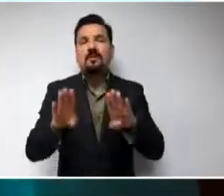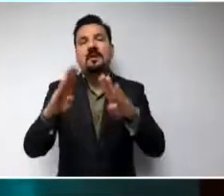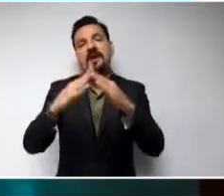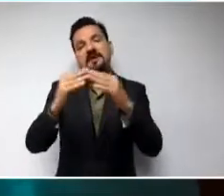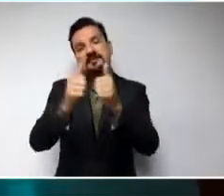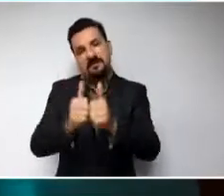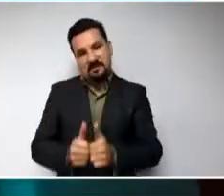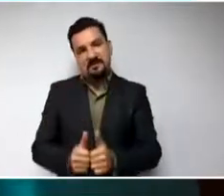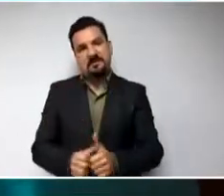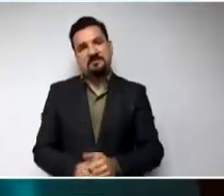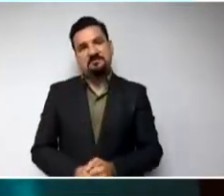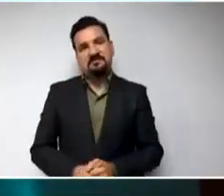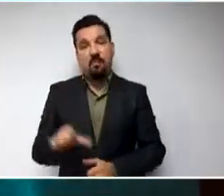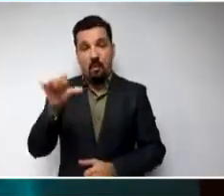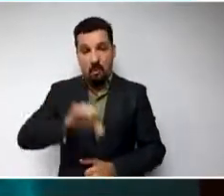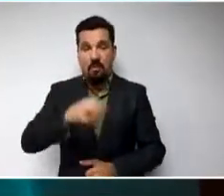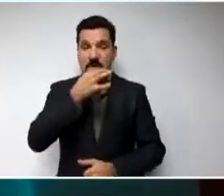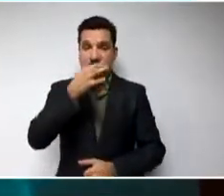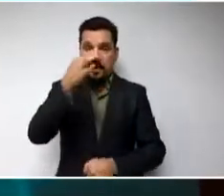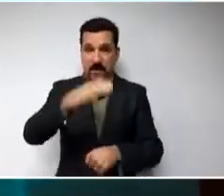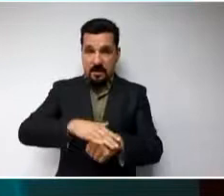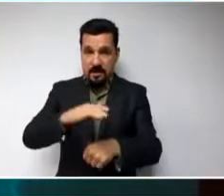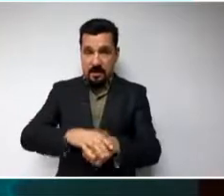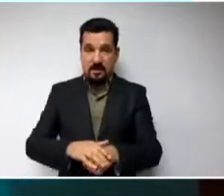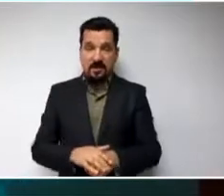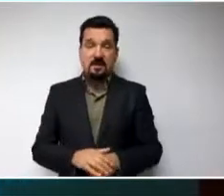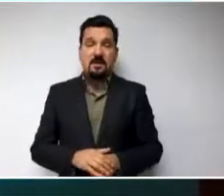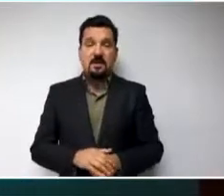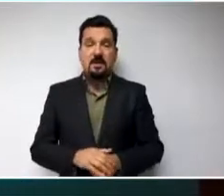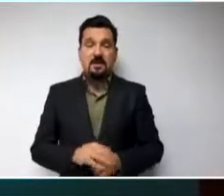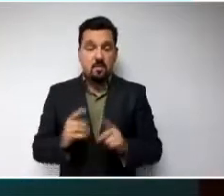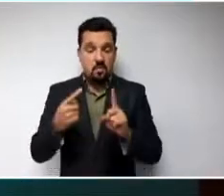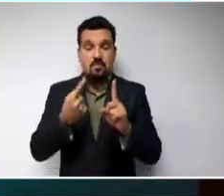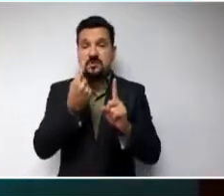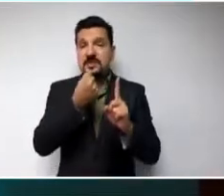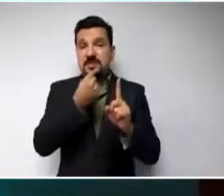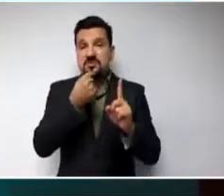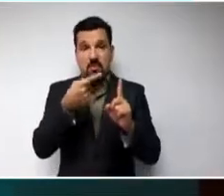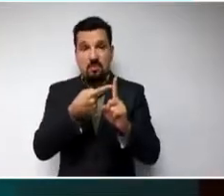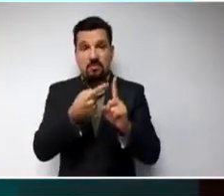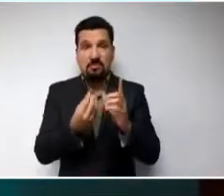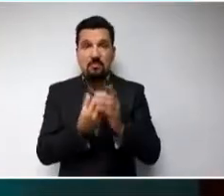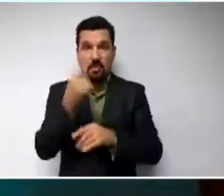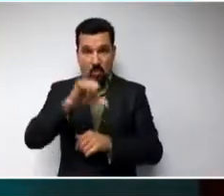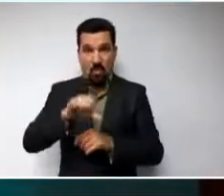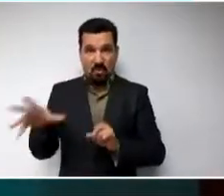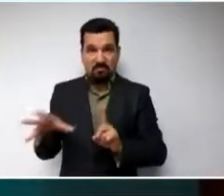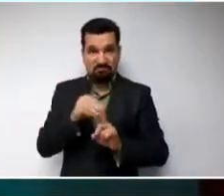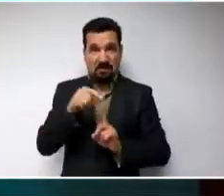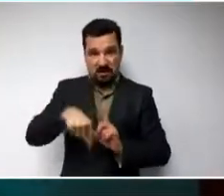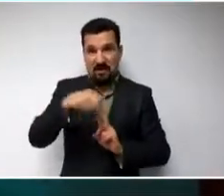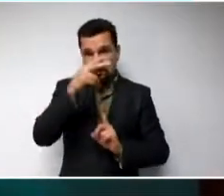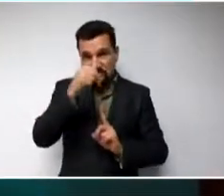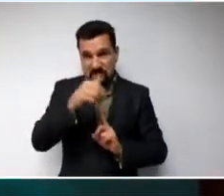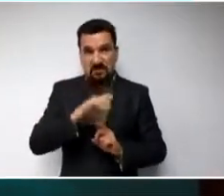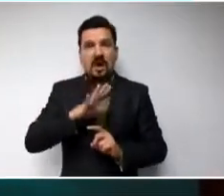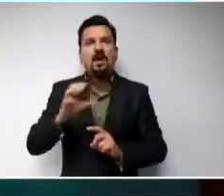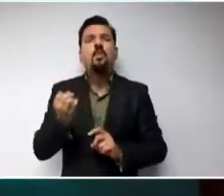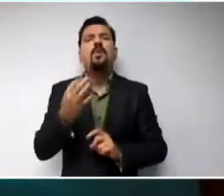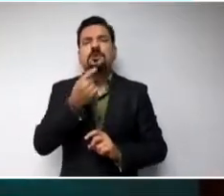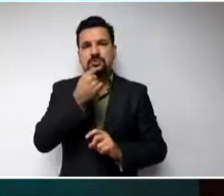hoy te informamos de un caso pediátrico ya son 6